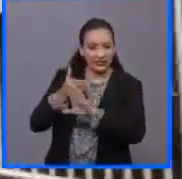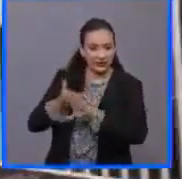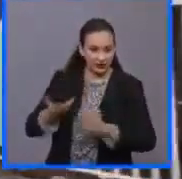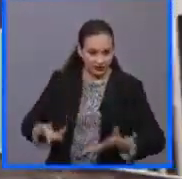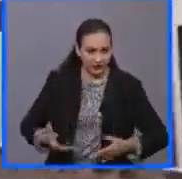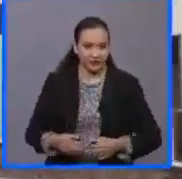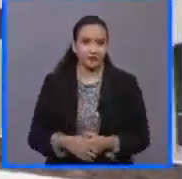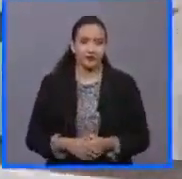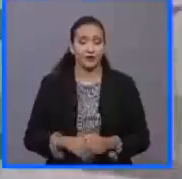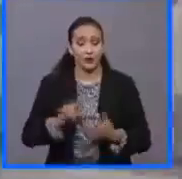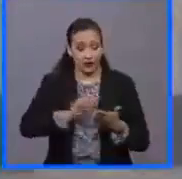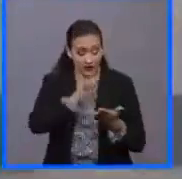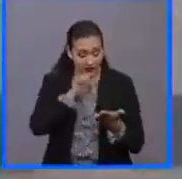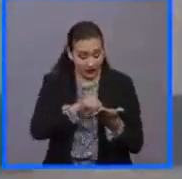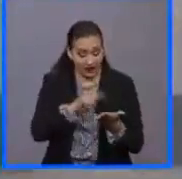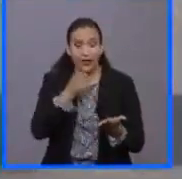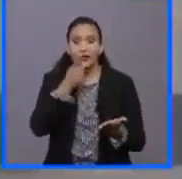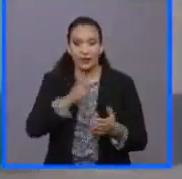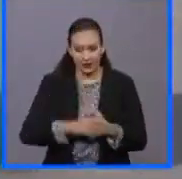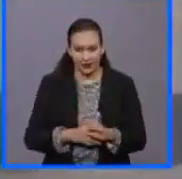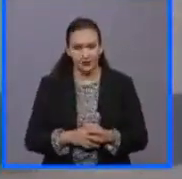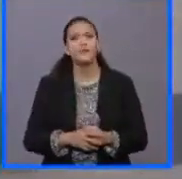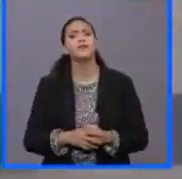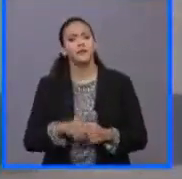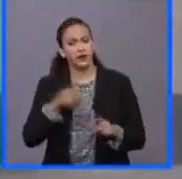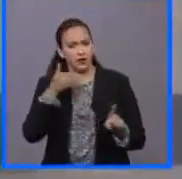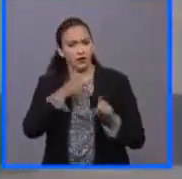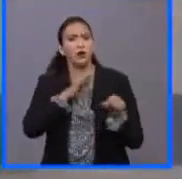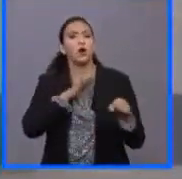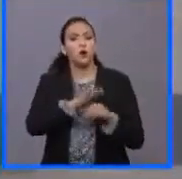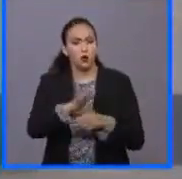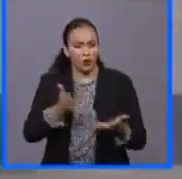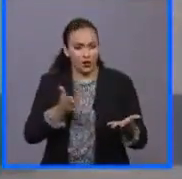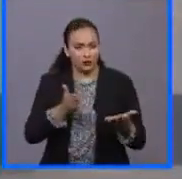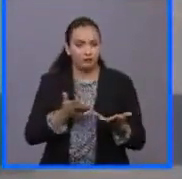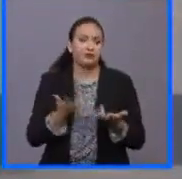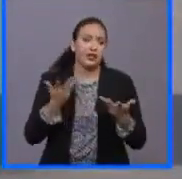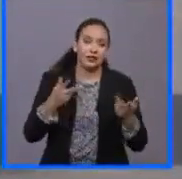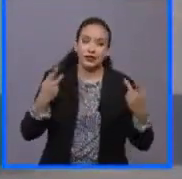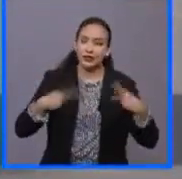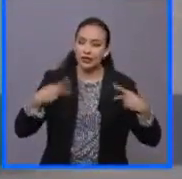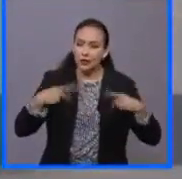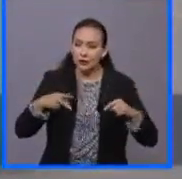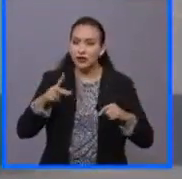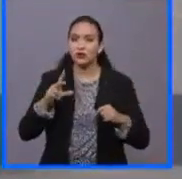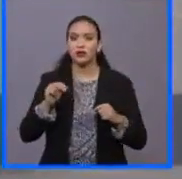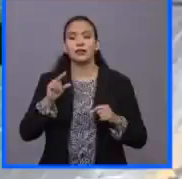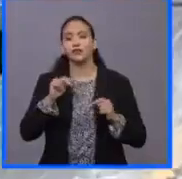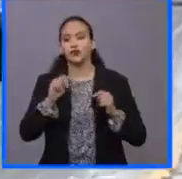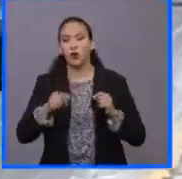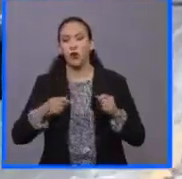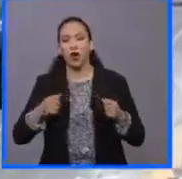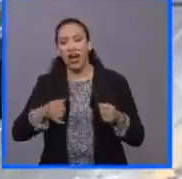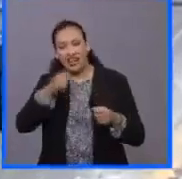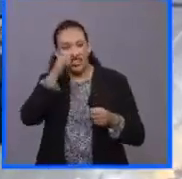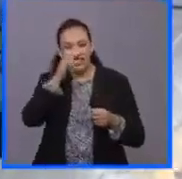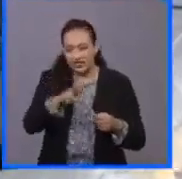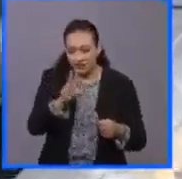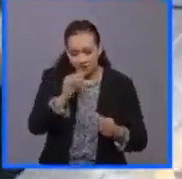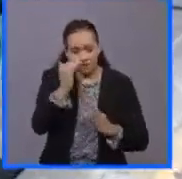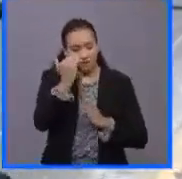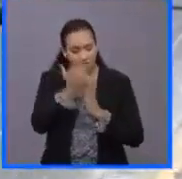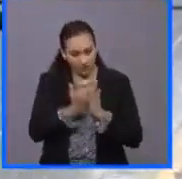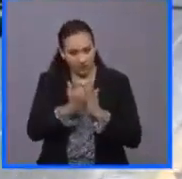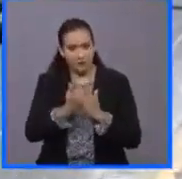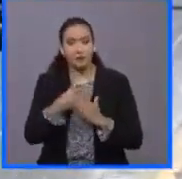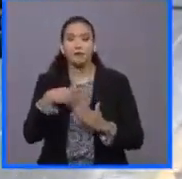funciones. La norma, si bien tenía por objeto inhibir las expresiones que se consideraran agresiones, vulneraba el derecho